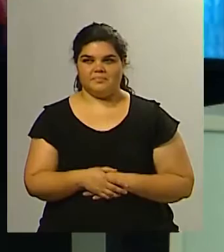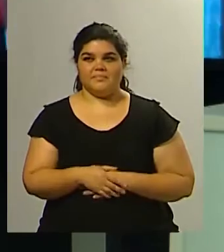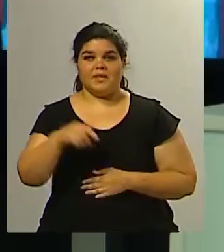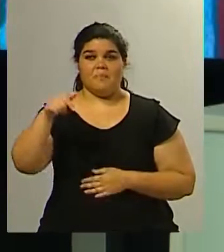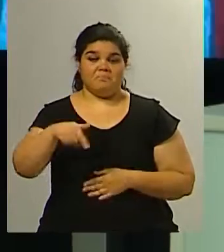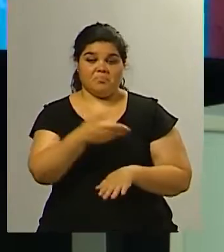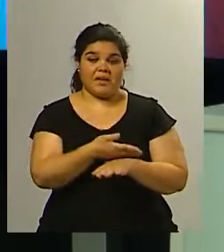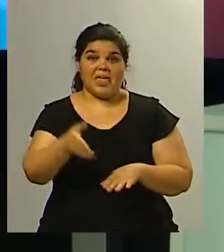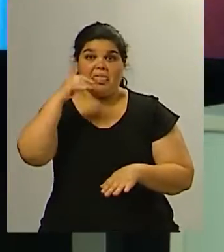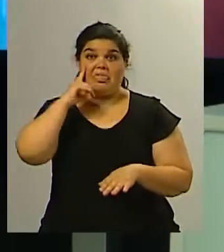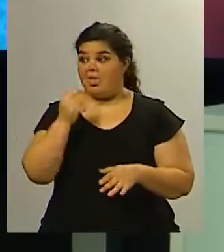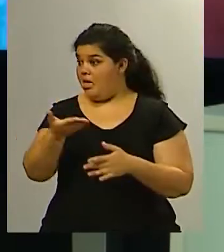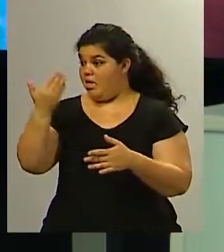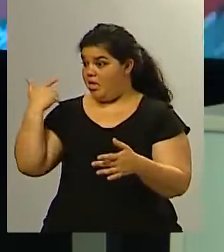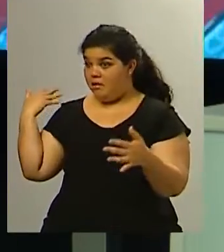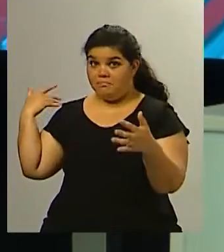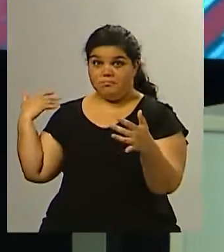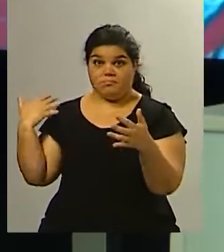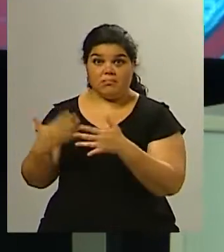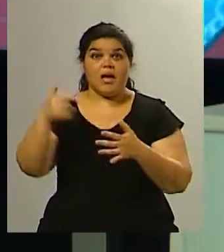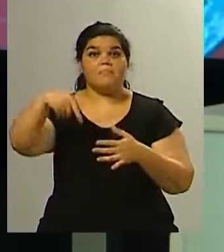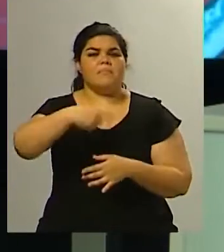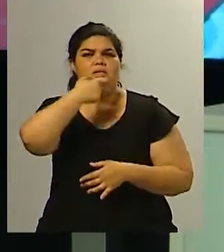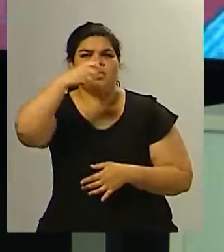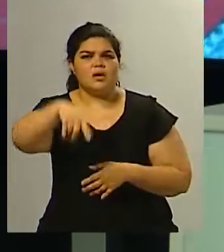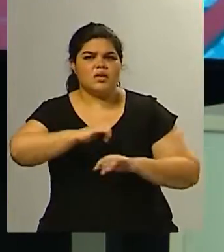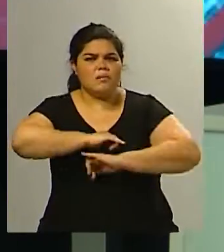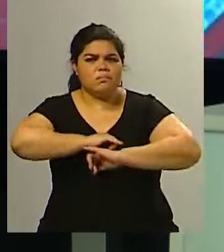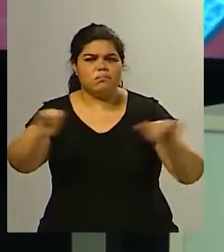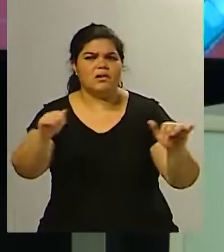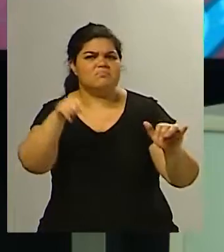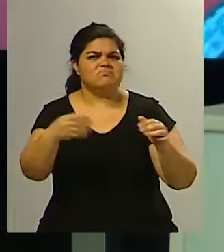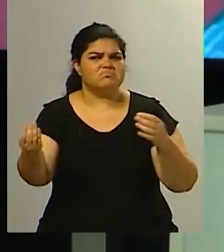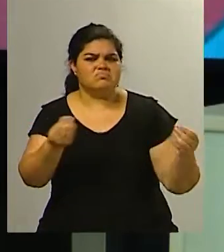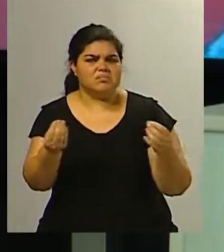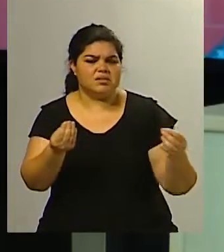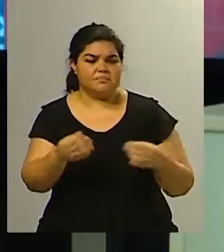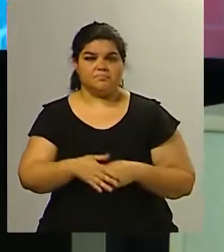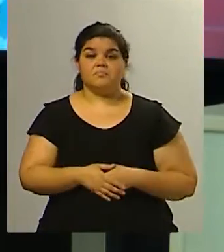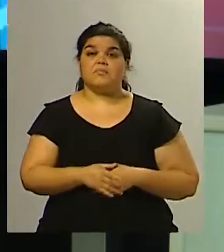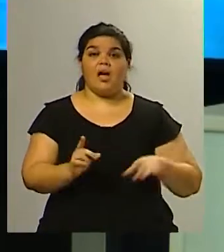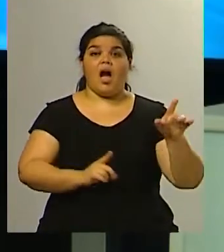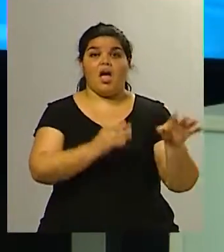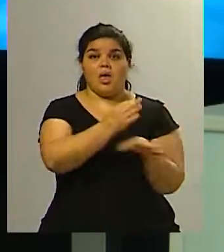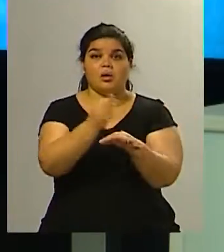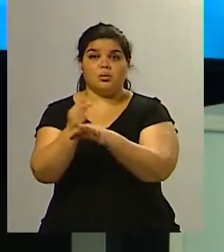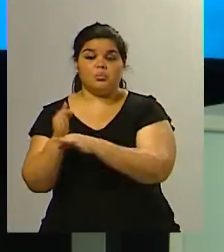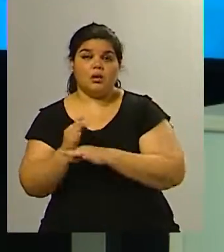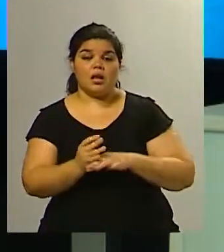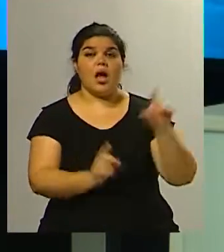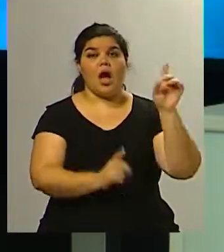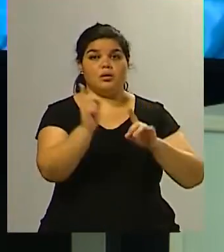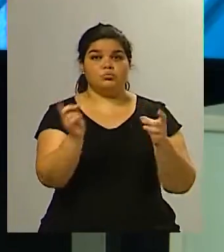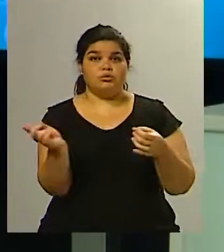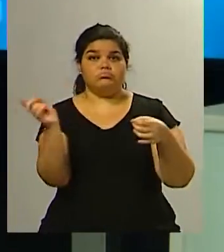Bueno, en estos días nos enterábamos en la provincia de Mendoza que obviamente se adherían algunas escuelas de nuestras provincias para una